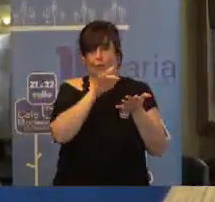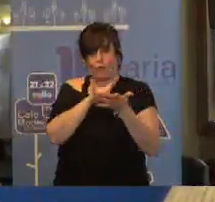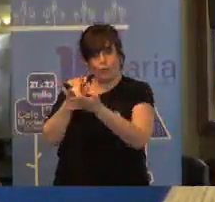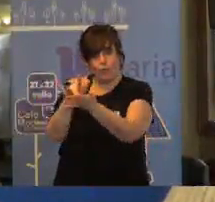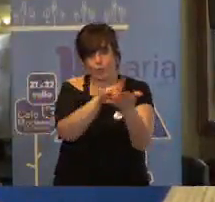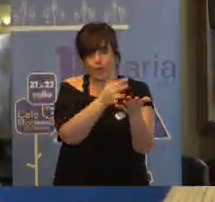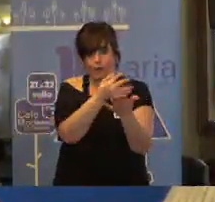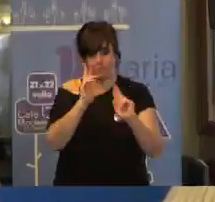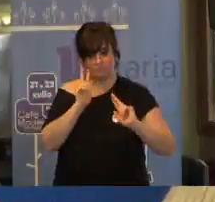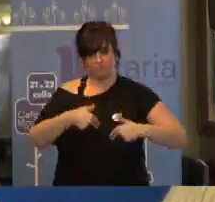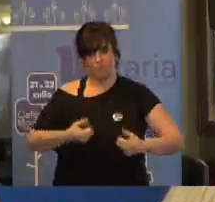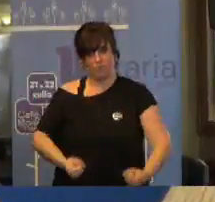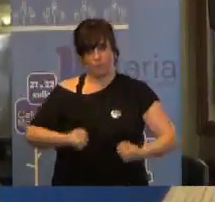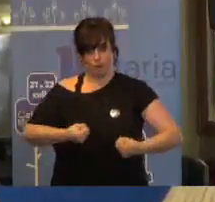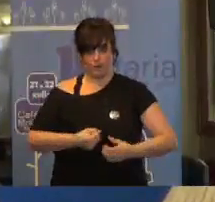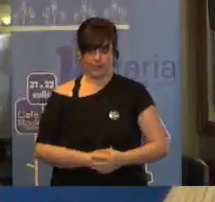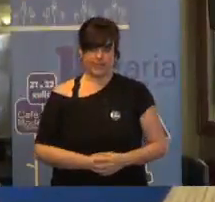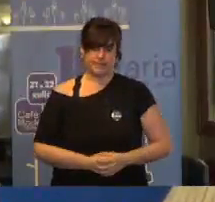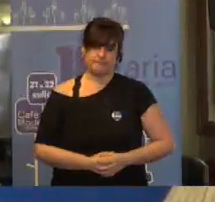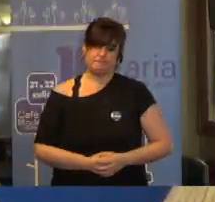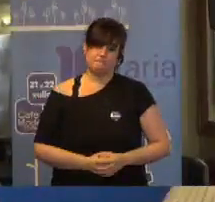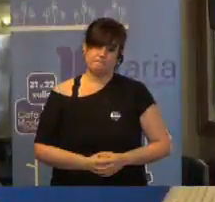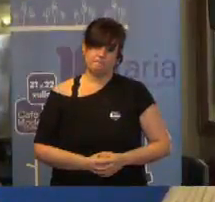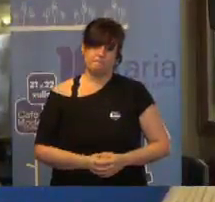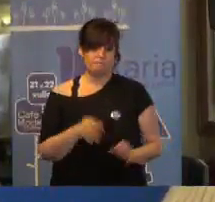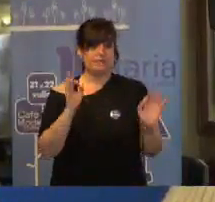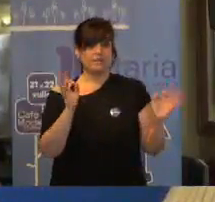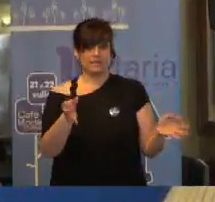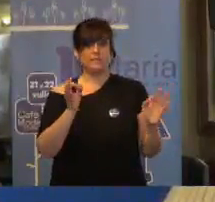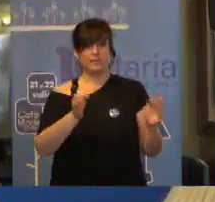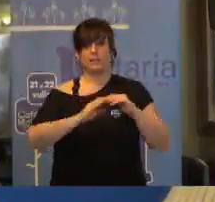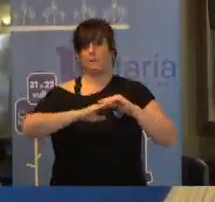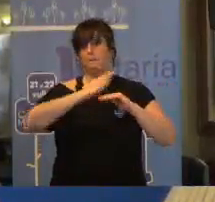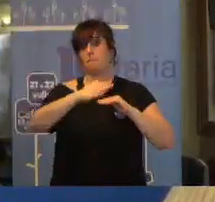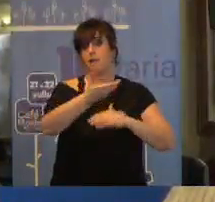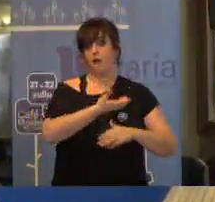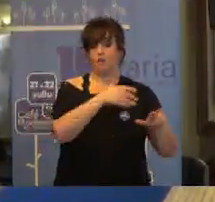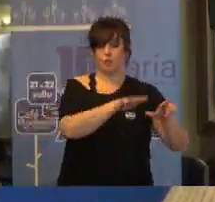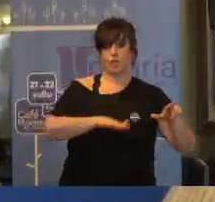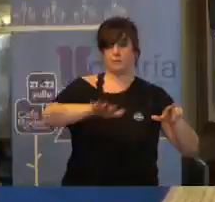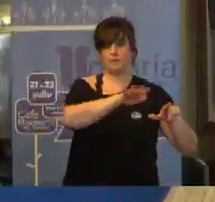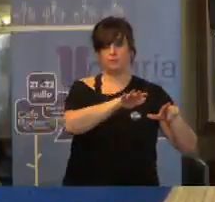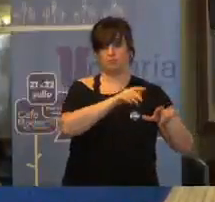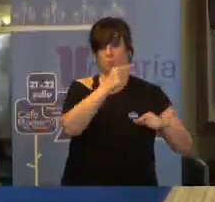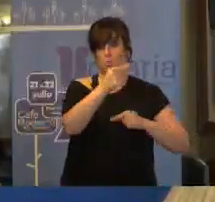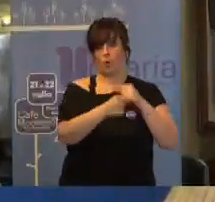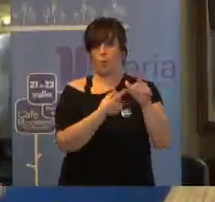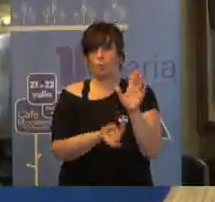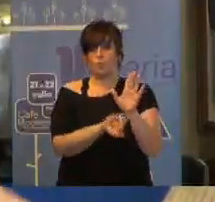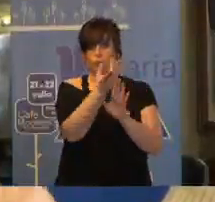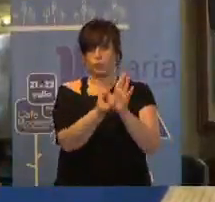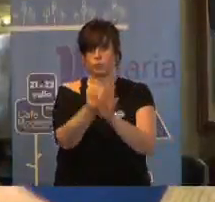fortalecernos entre todos, non? É certo que as mareas locais foron xurdindo